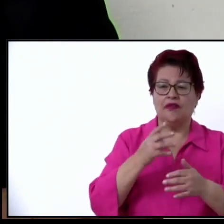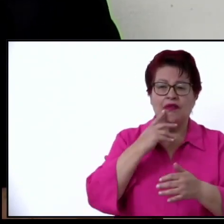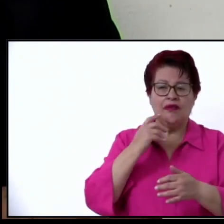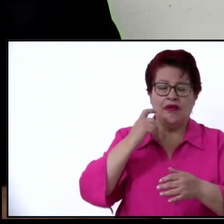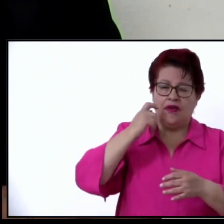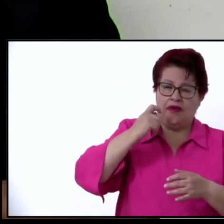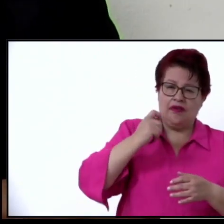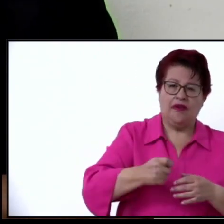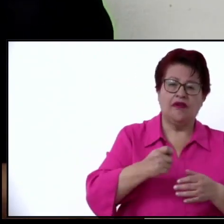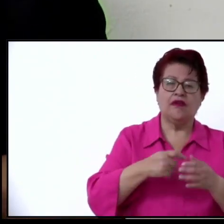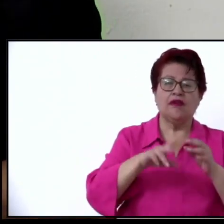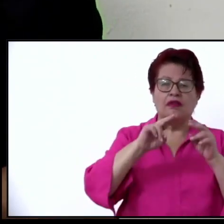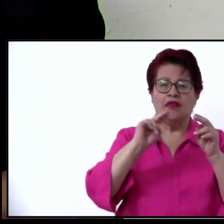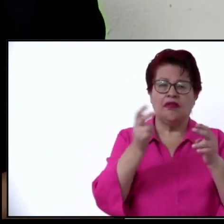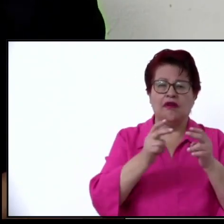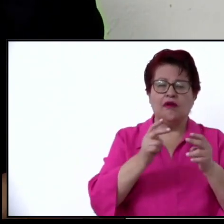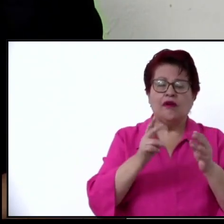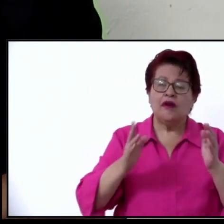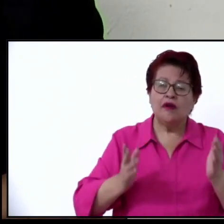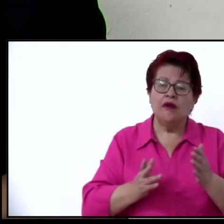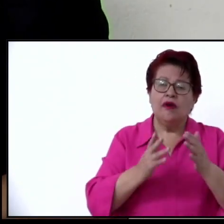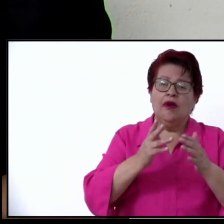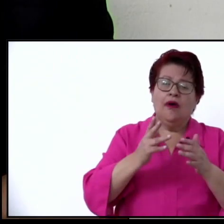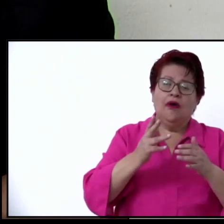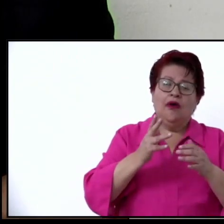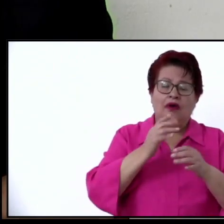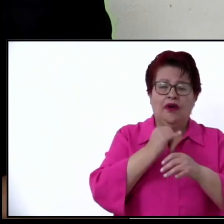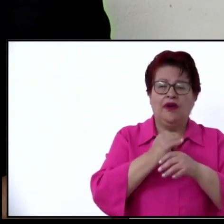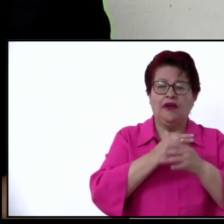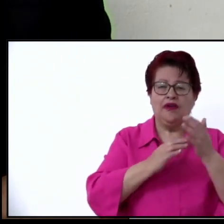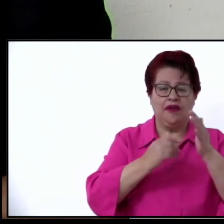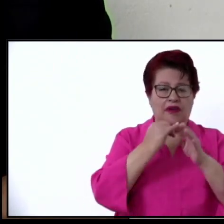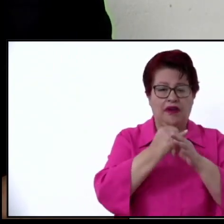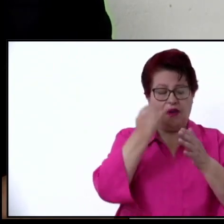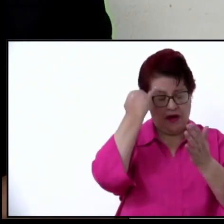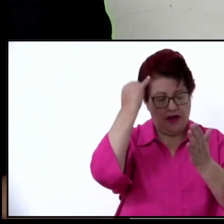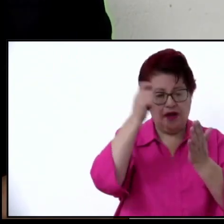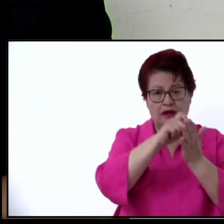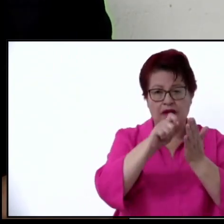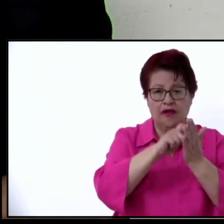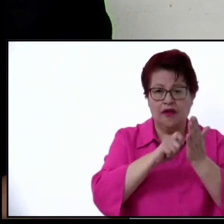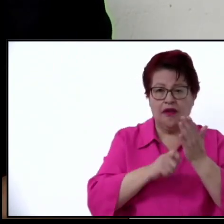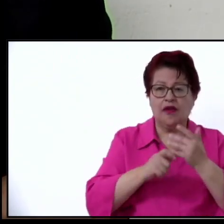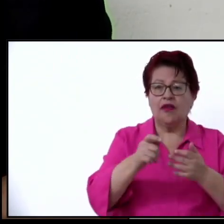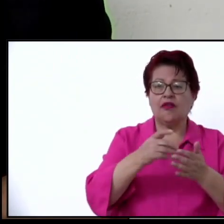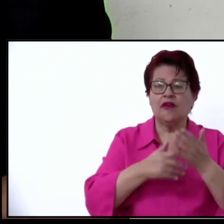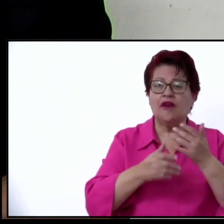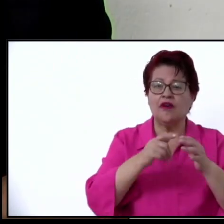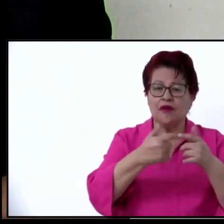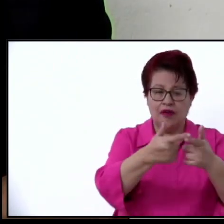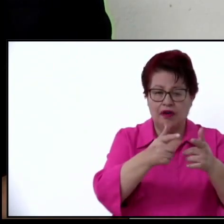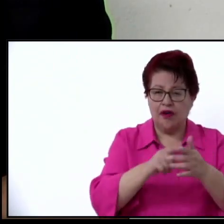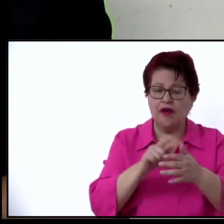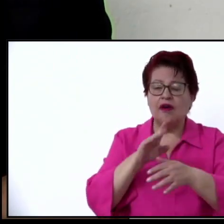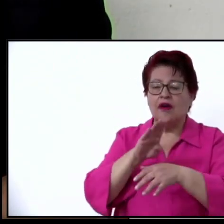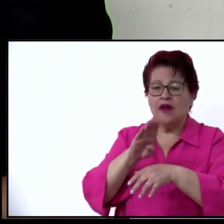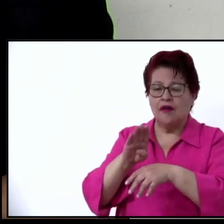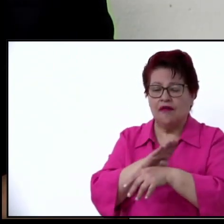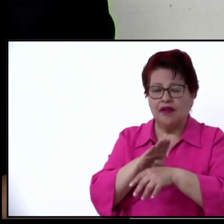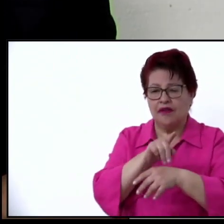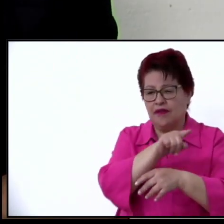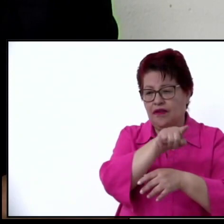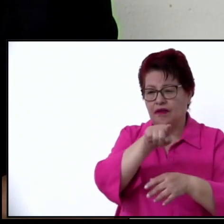en esta materia, impulsando iniciativas y políticas públicas que han beneficiado a numerosos sectores de la